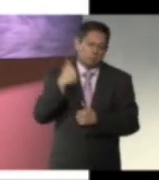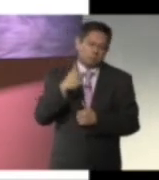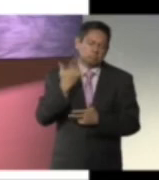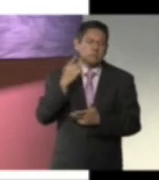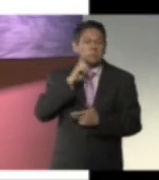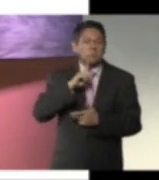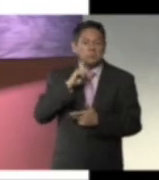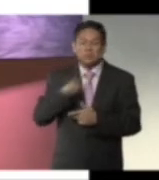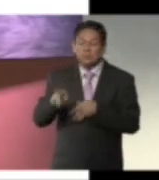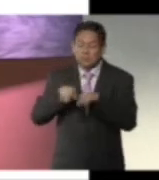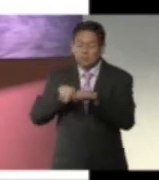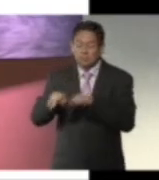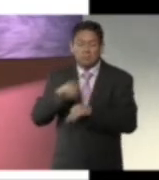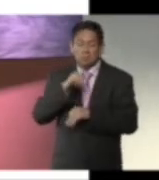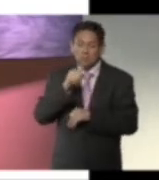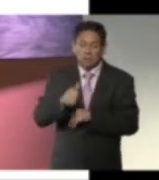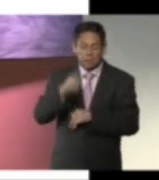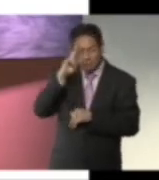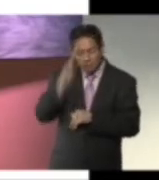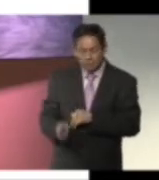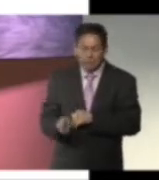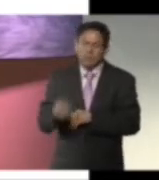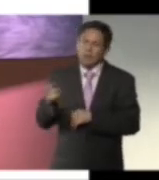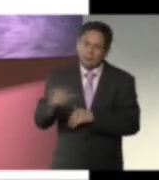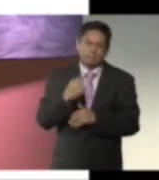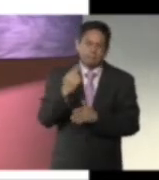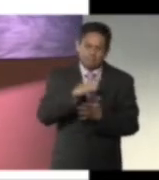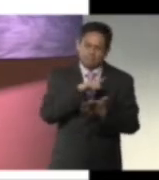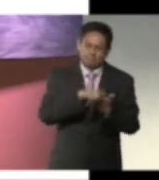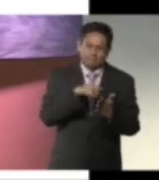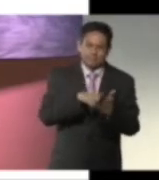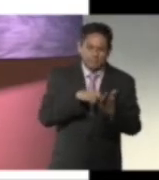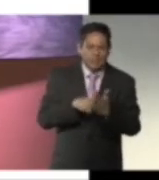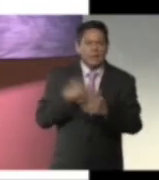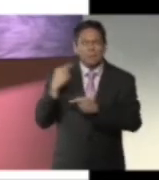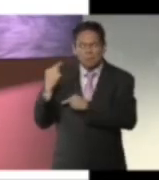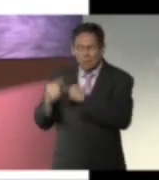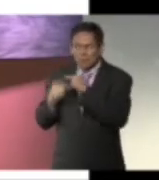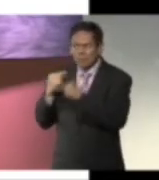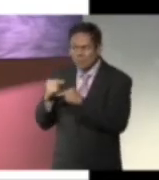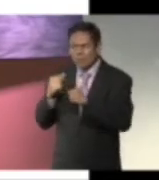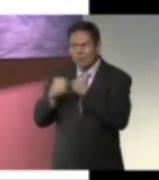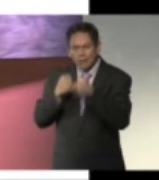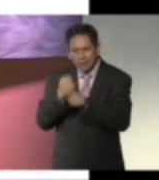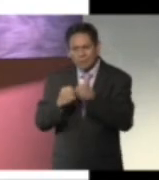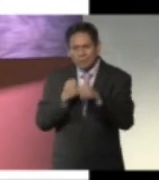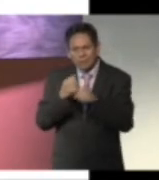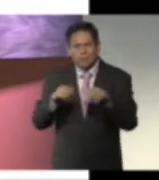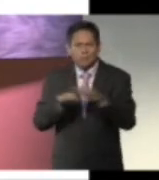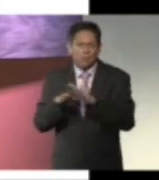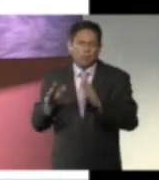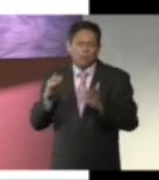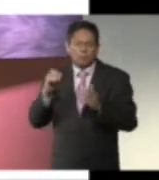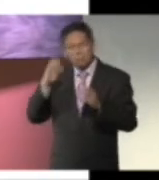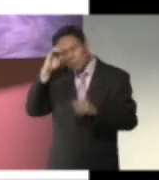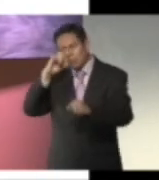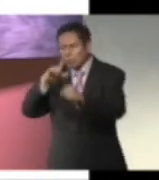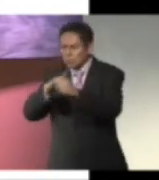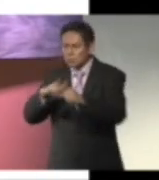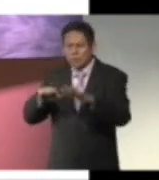trabajar. Y hay otros acuerdos que hemos construido socialmente, como usar pantalones, como cambiar, como ir a la escuela,